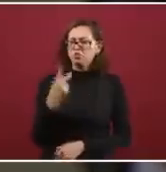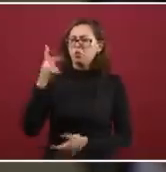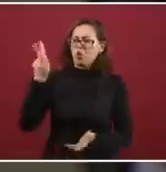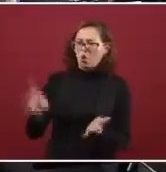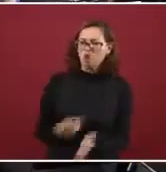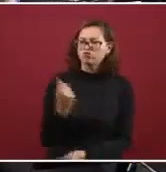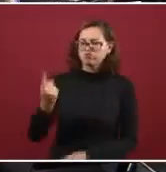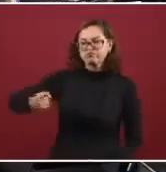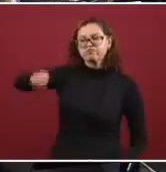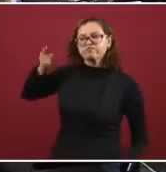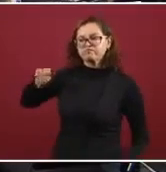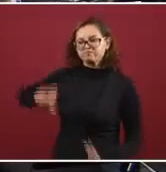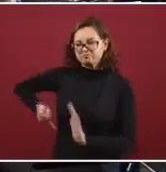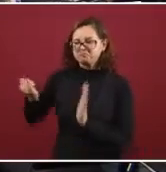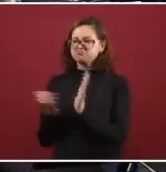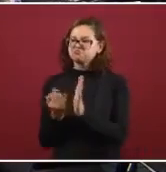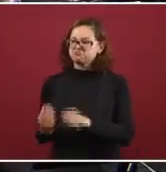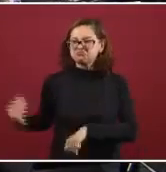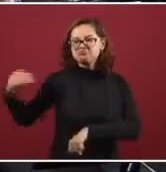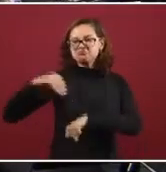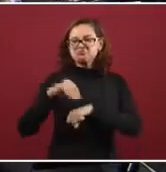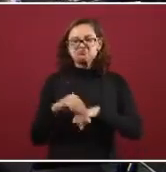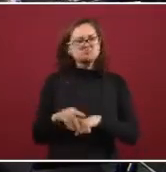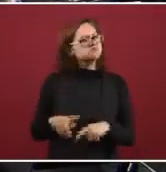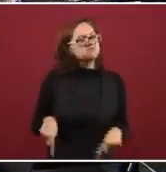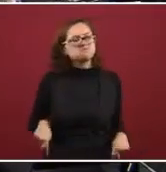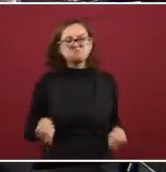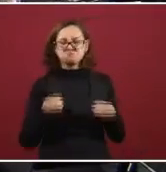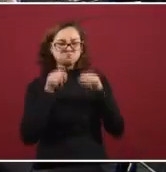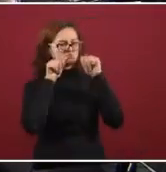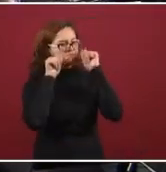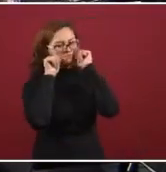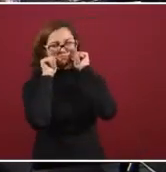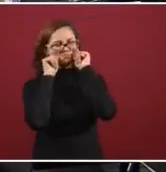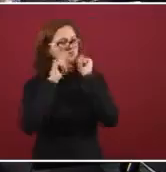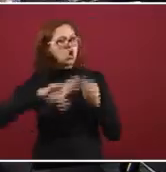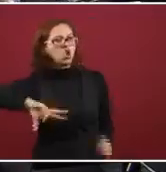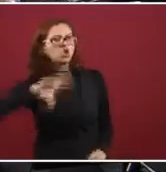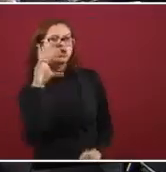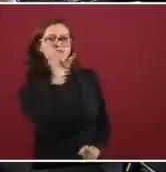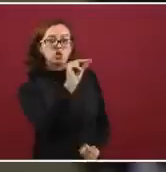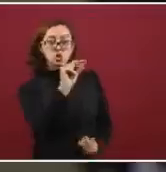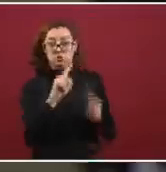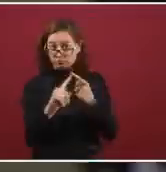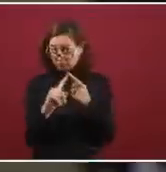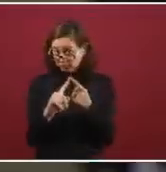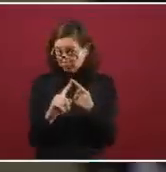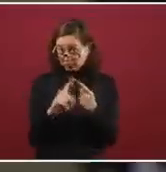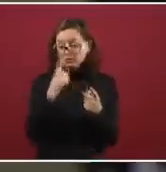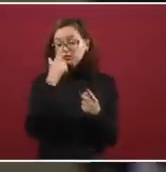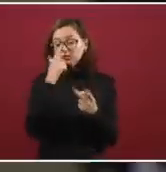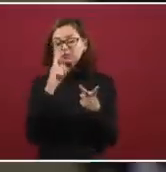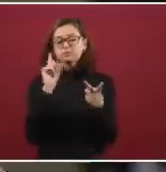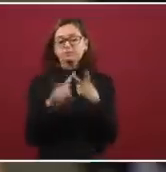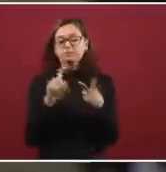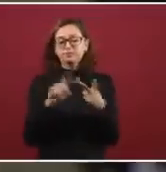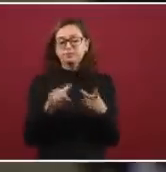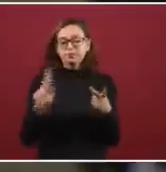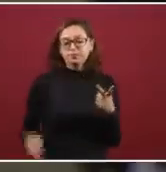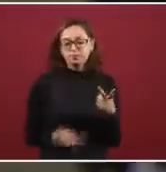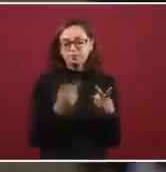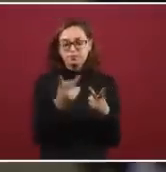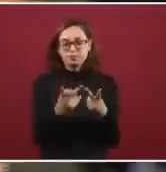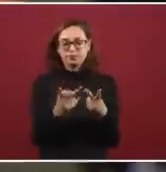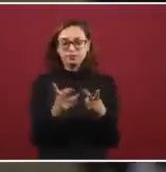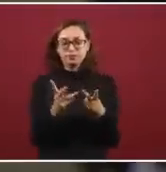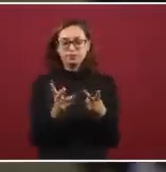grabar con aranceles productos mexicanos como lo hizo. Y la segunda, canciller, muy breve, se habla ya de